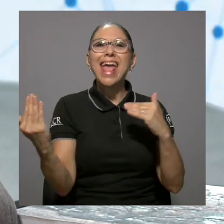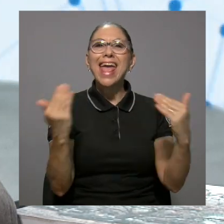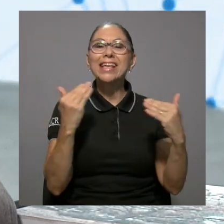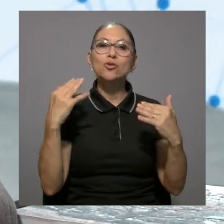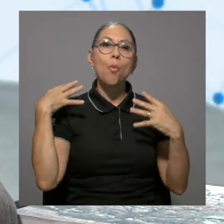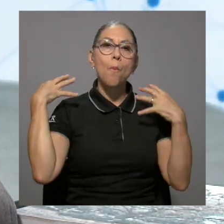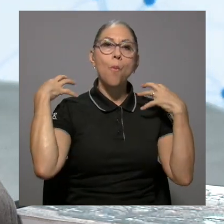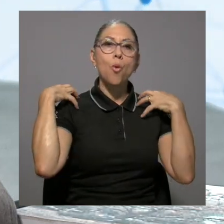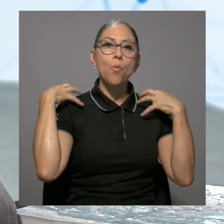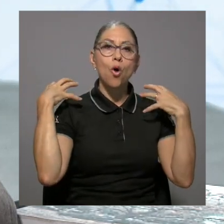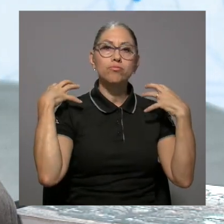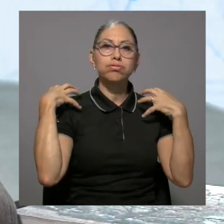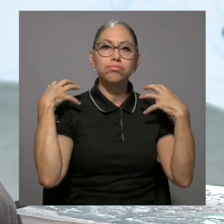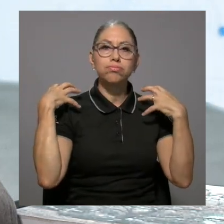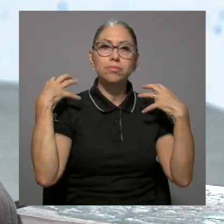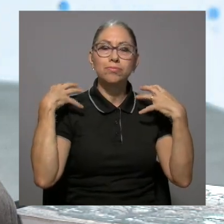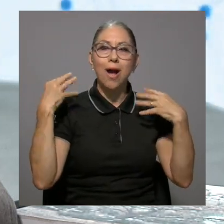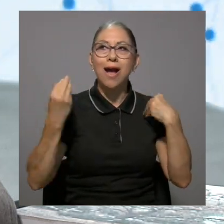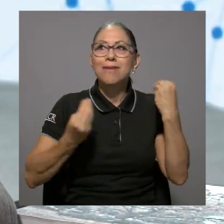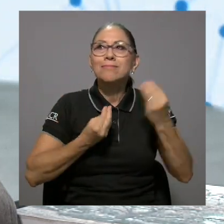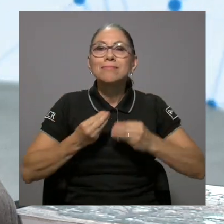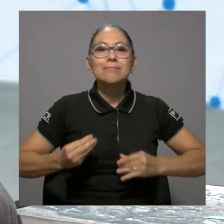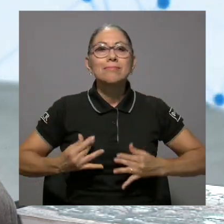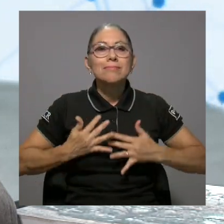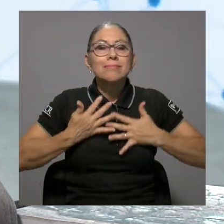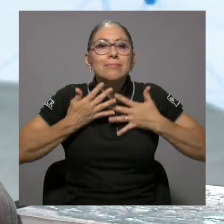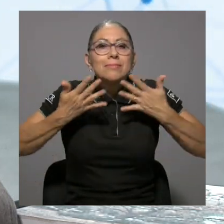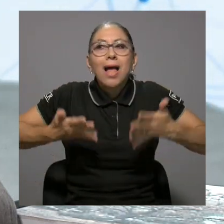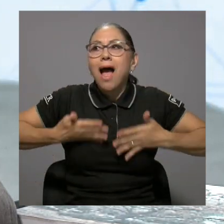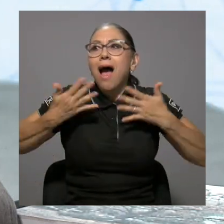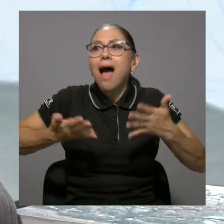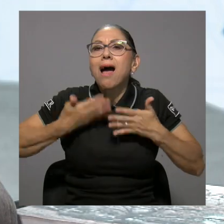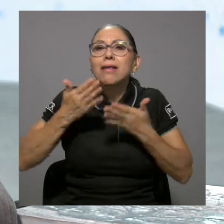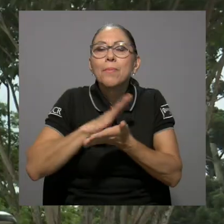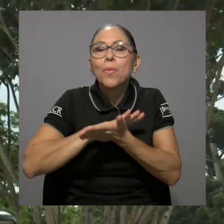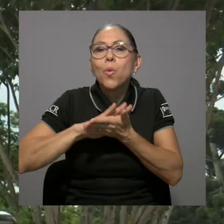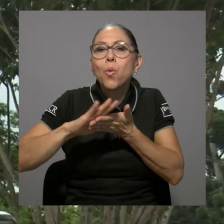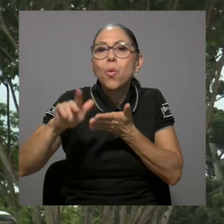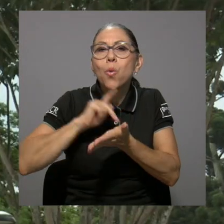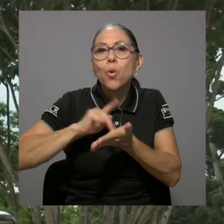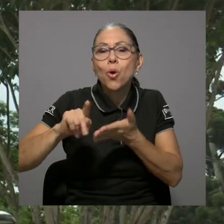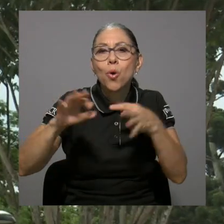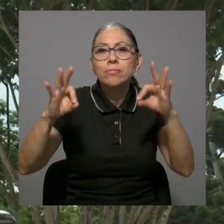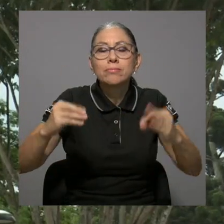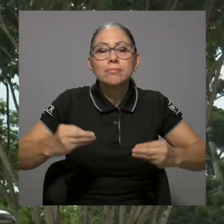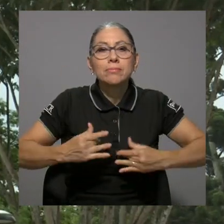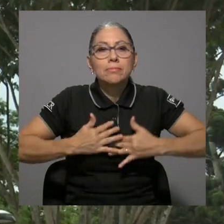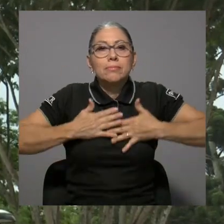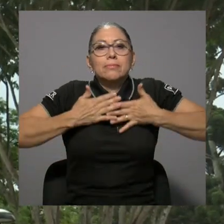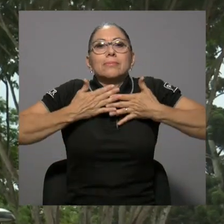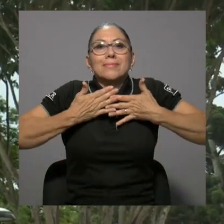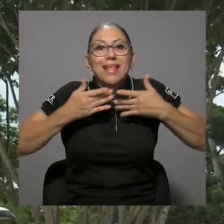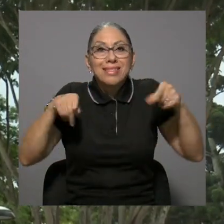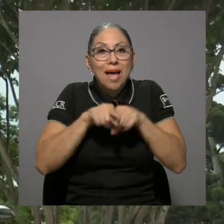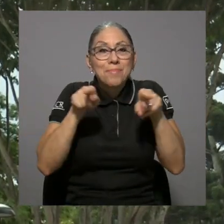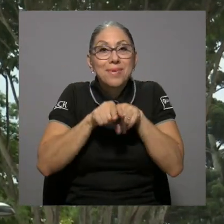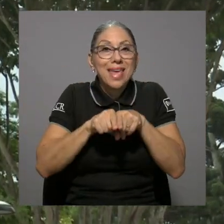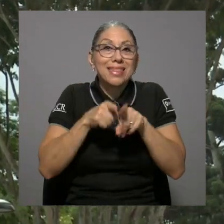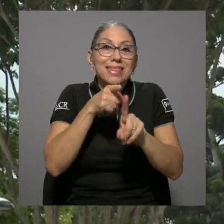pulmón, ¿verdad? Y es justamente lo que nos genera aire puro, ¿verdad? Lo que a la gente también desde el punto de